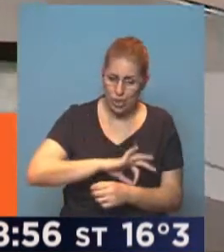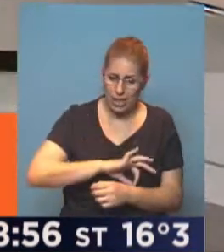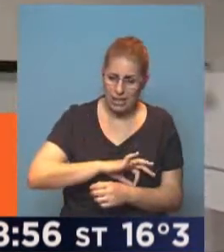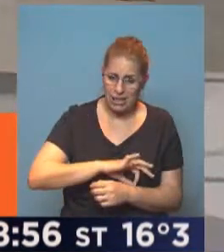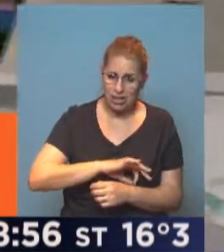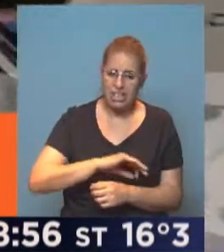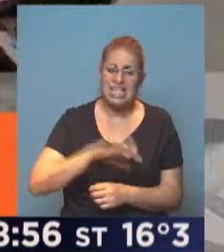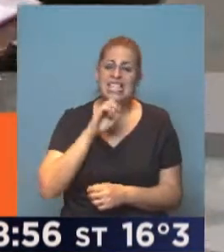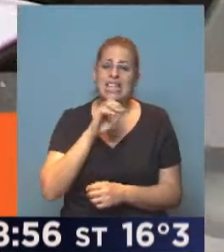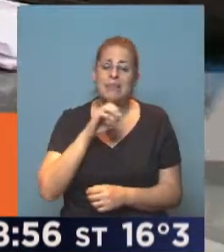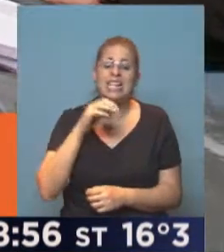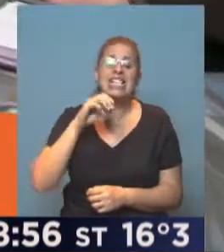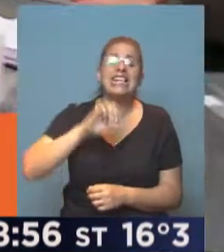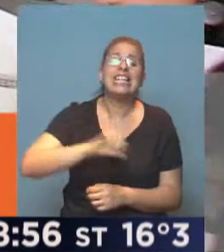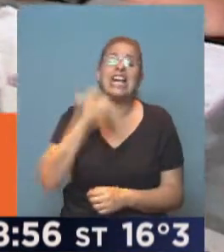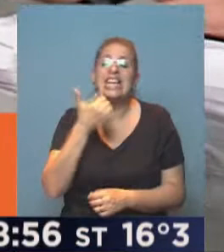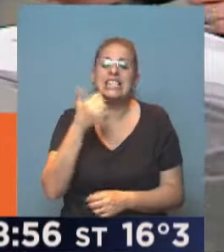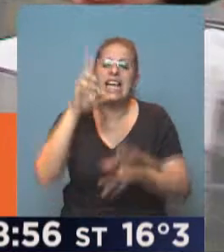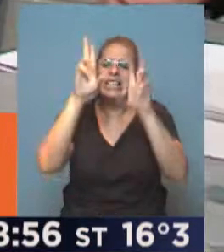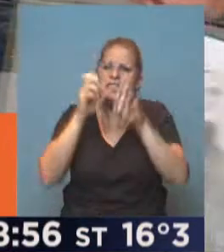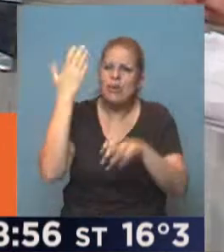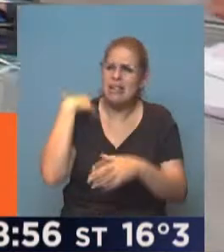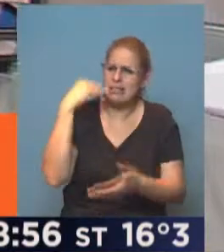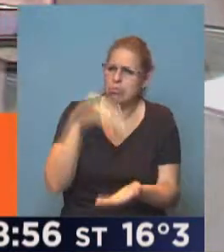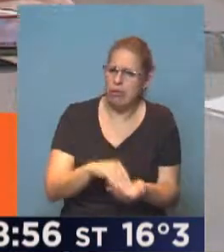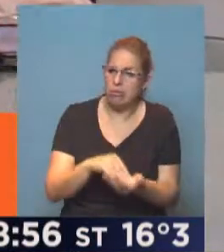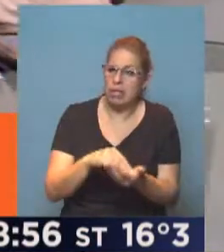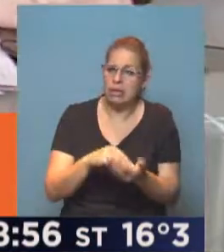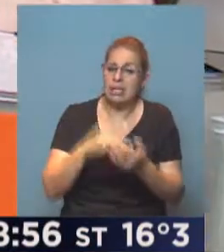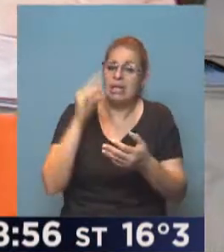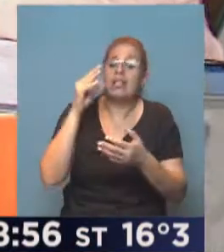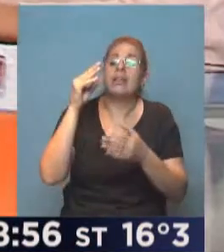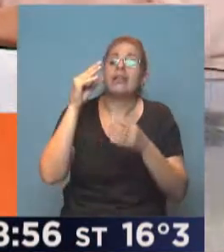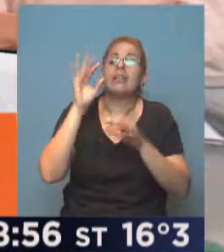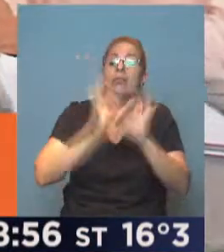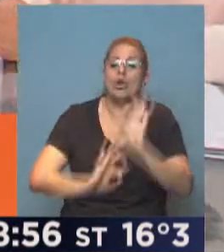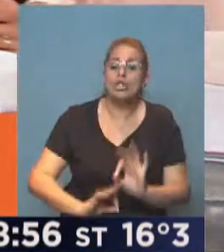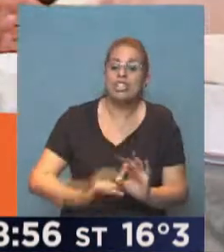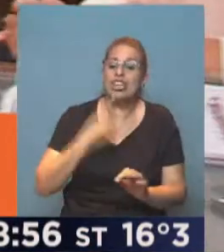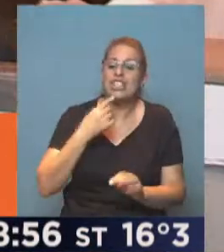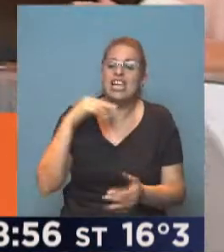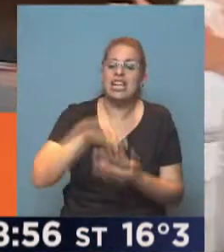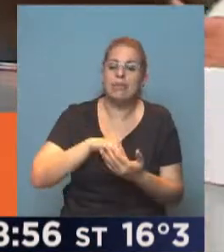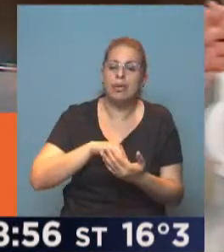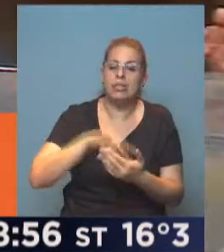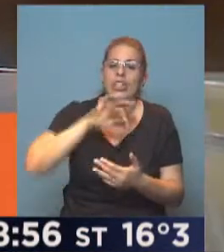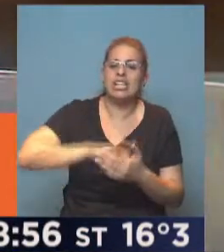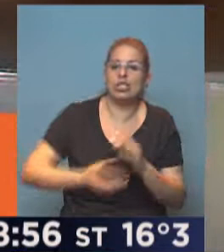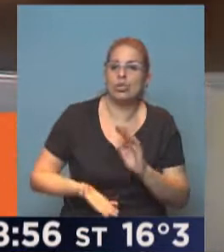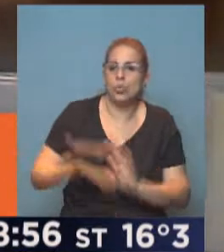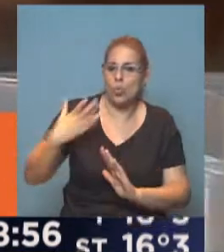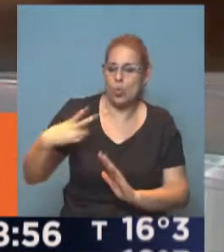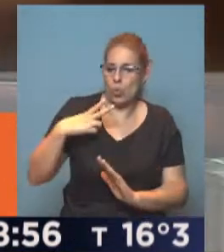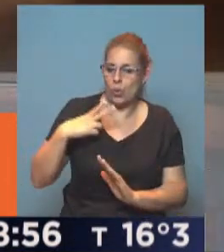remuneración la llamen ganancia. Entonces, el título que le habíamos puesto en nuestro dictamen era un impuesto a los altos ingresos, porque